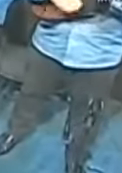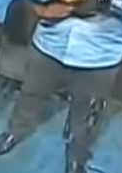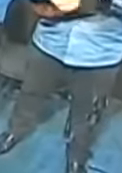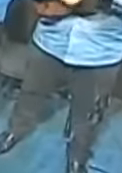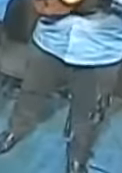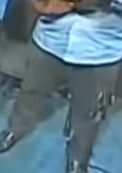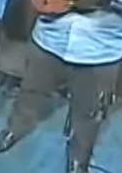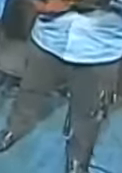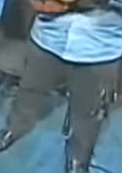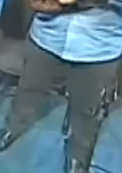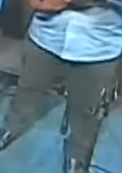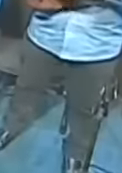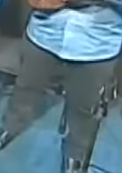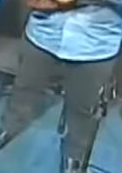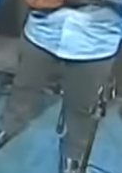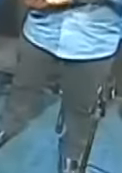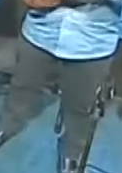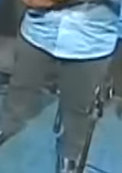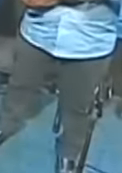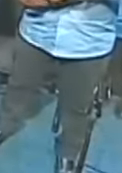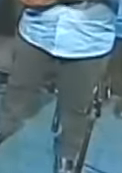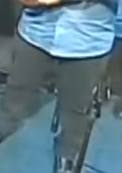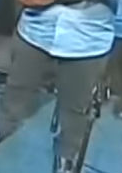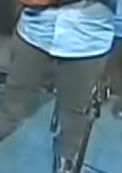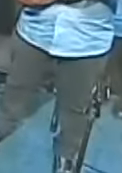en el camino no te vayas a cansar.